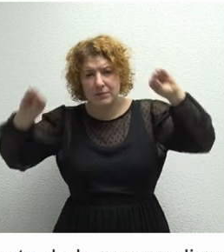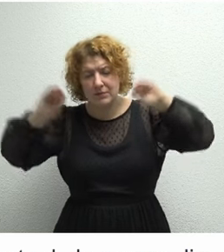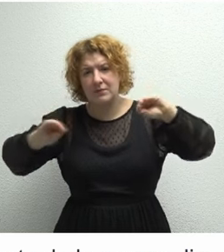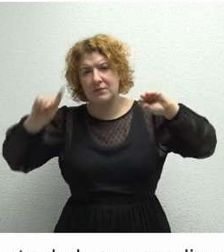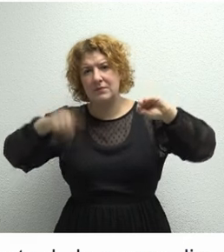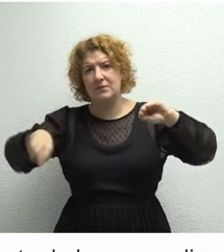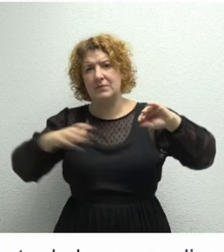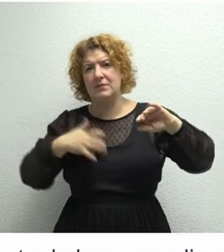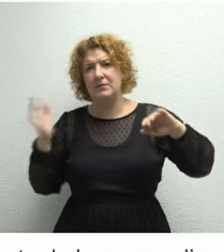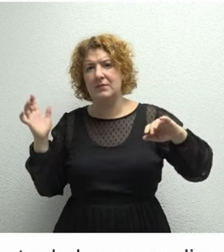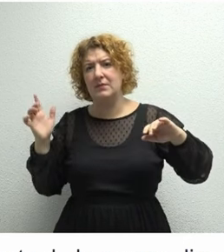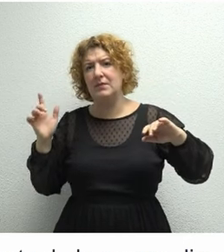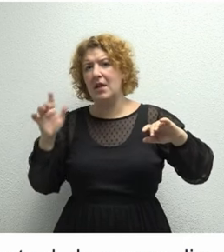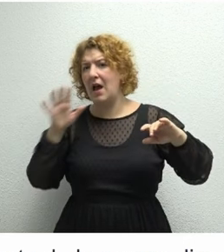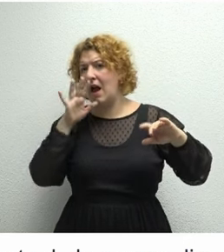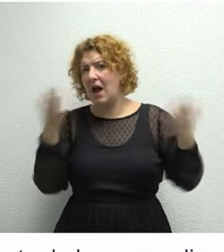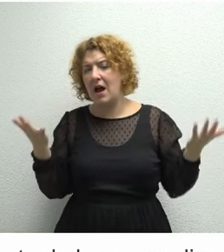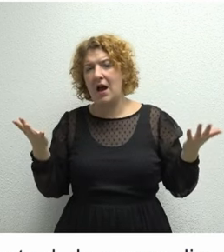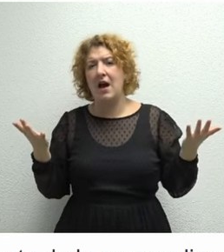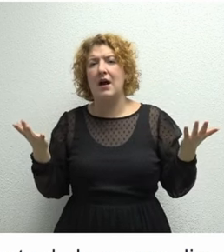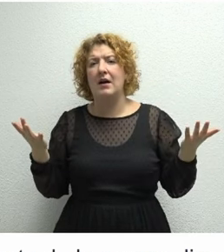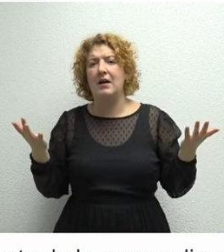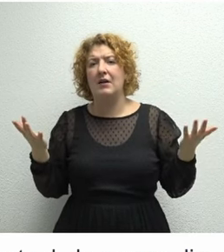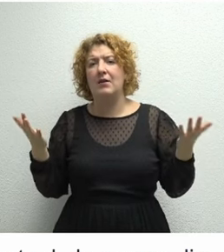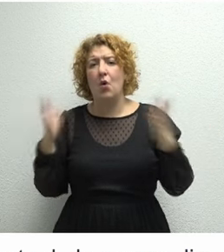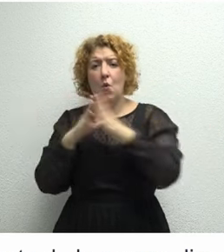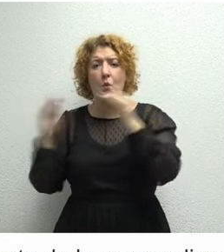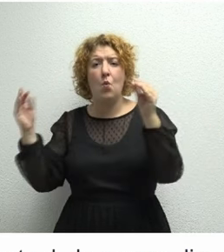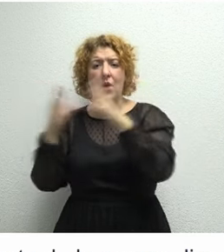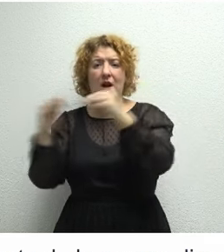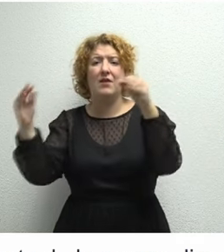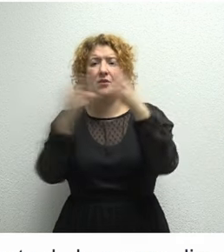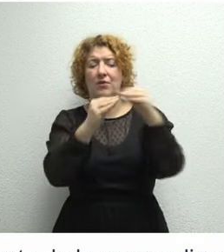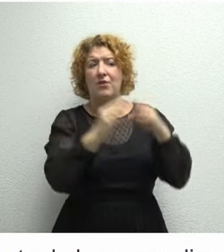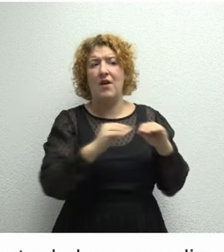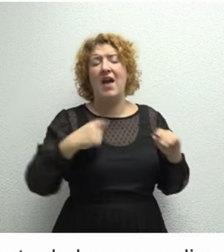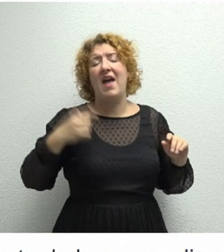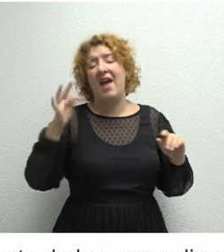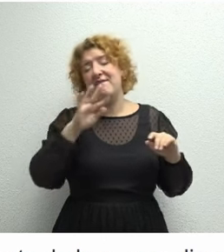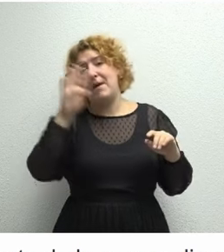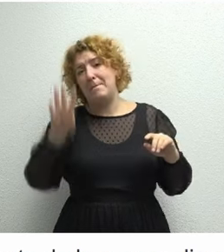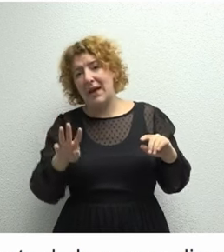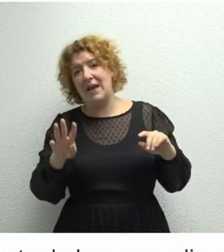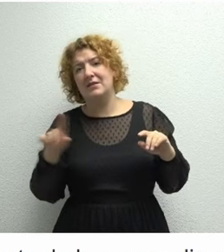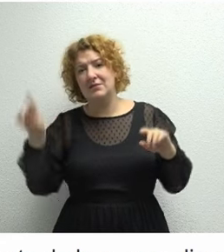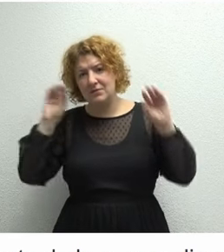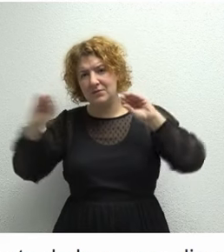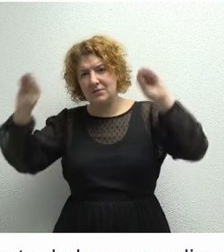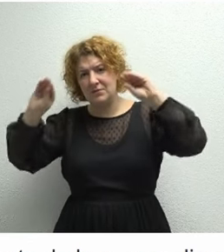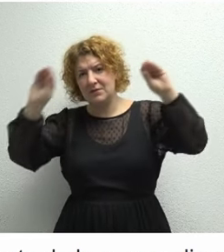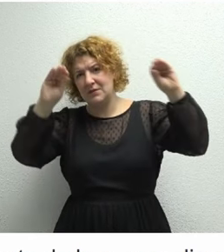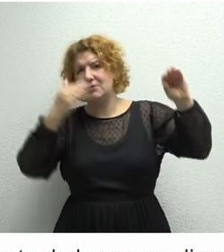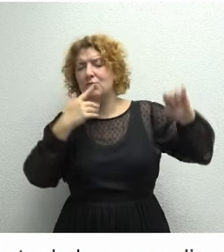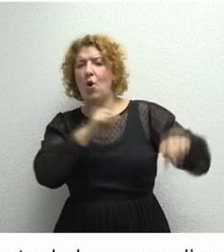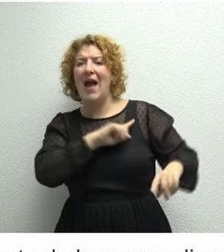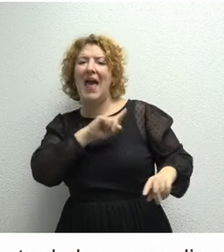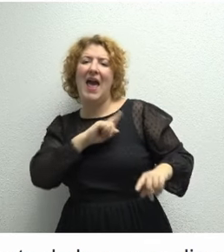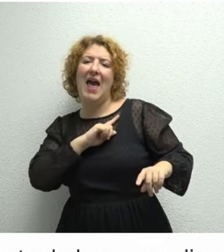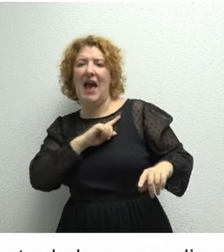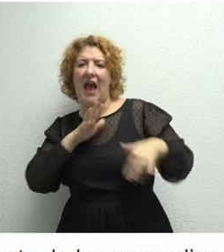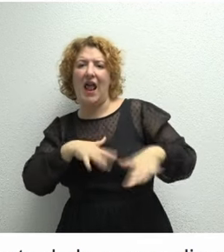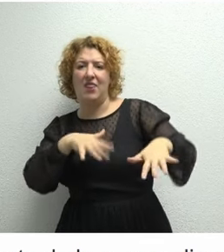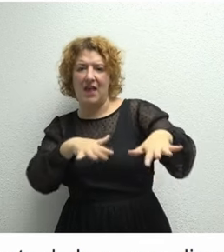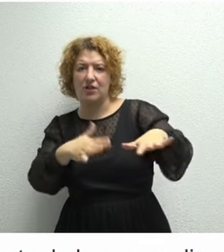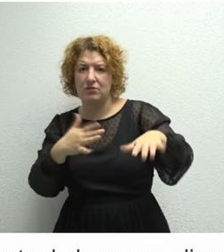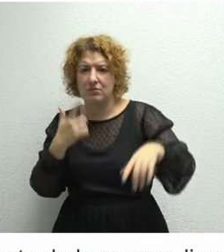ejército la gente que está saliendo de de las universidades de la formación profesional ahí hay mucho ejército que formar en este modelo no